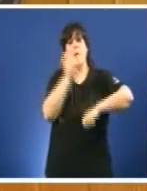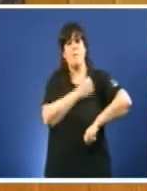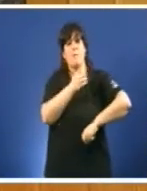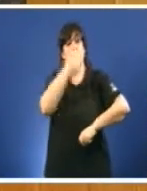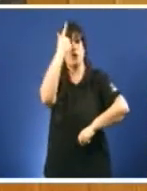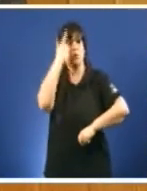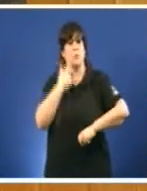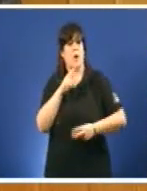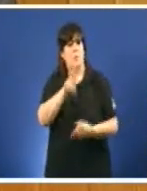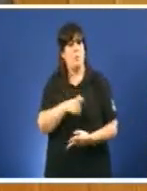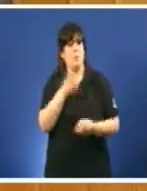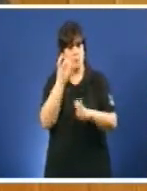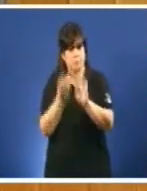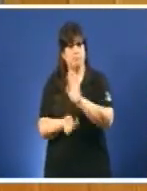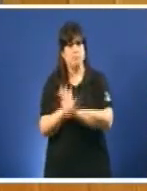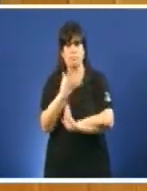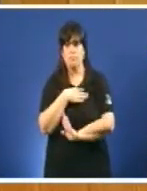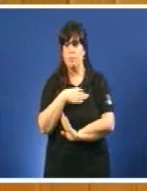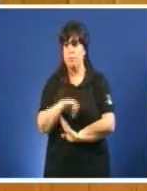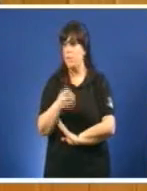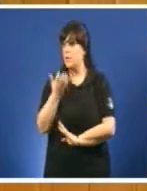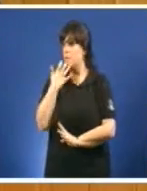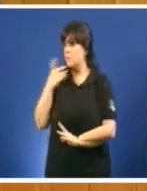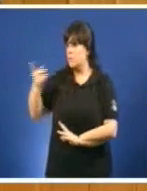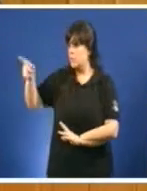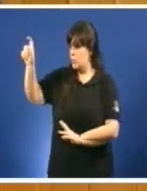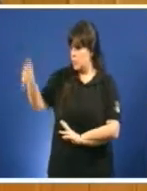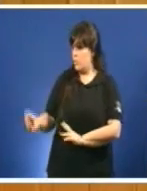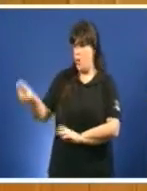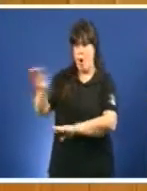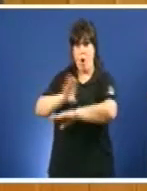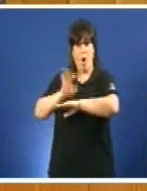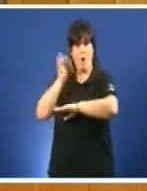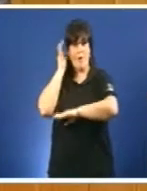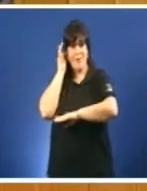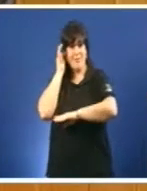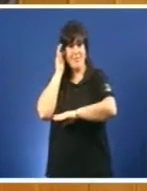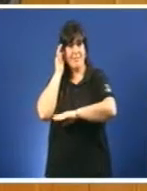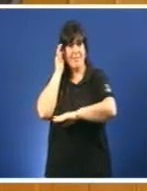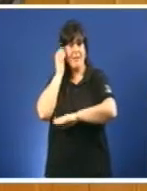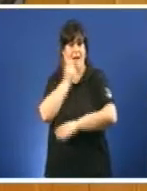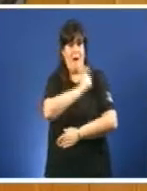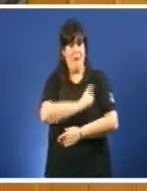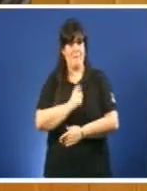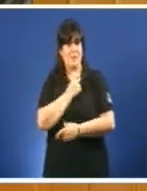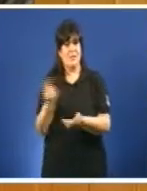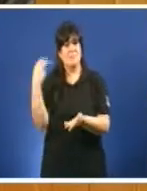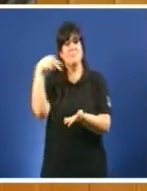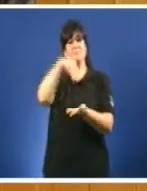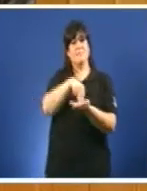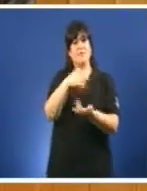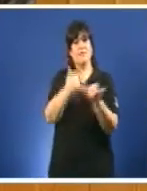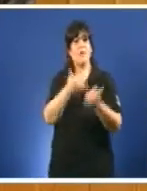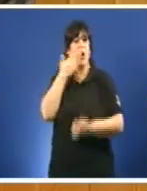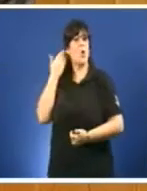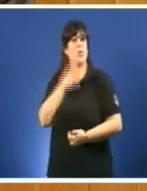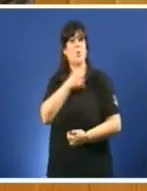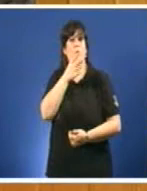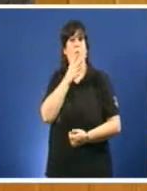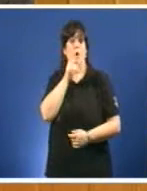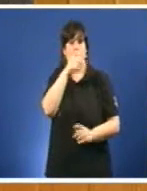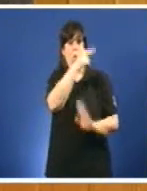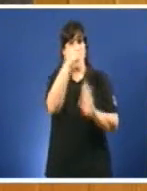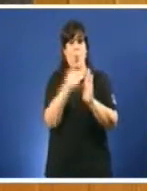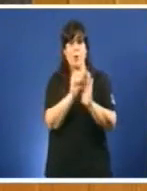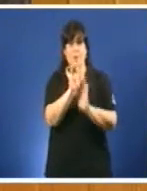congratulouse na súa comparecencia en comisión de que Galiza vai a ingresar en 2015 17 millóns de